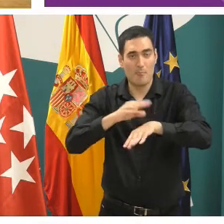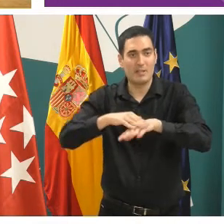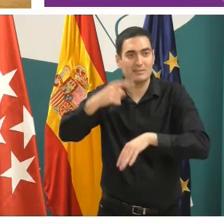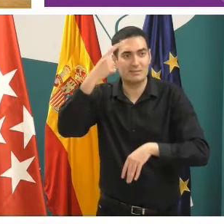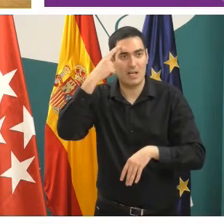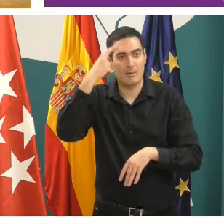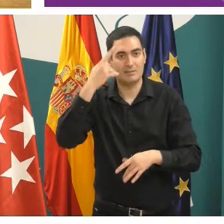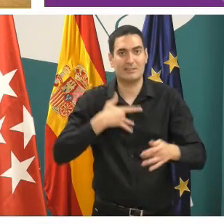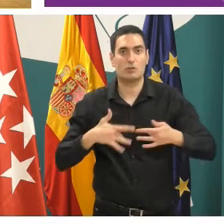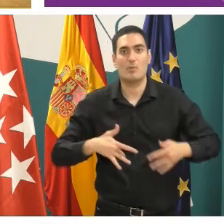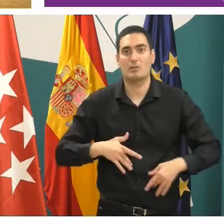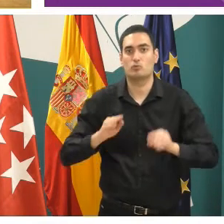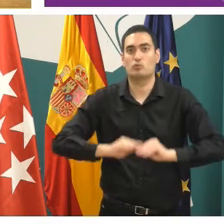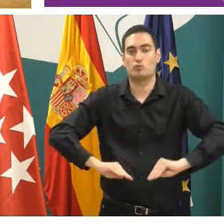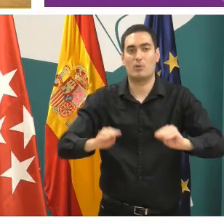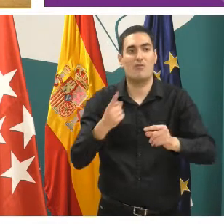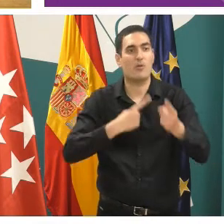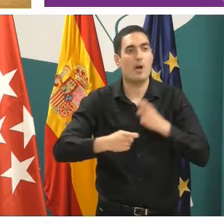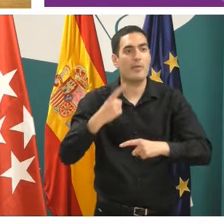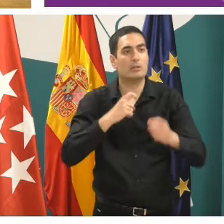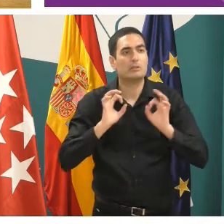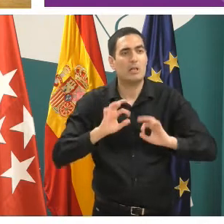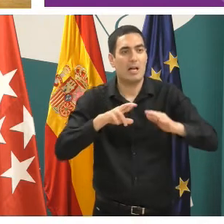los síntomas, para tener información sobre